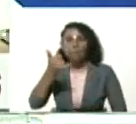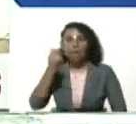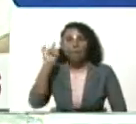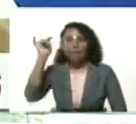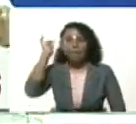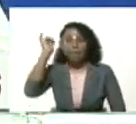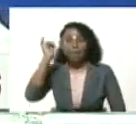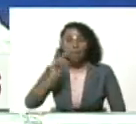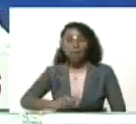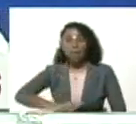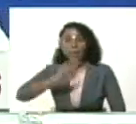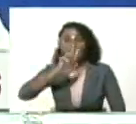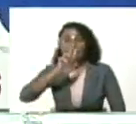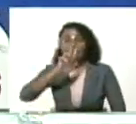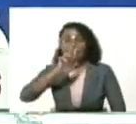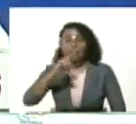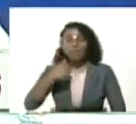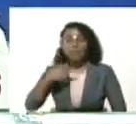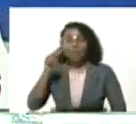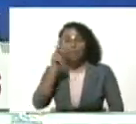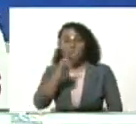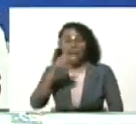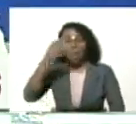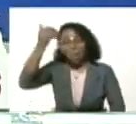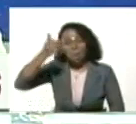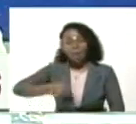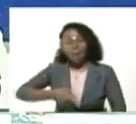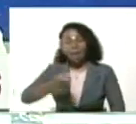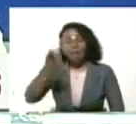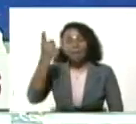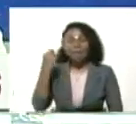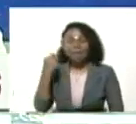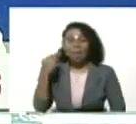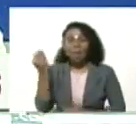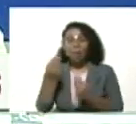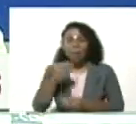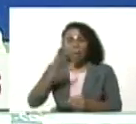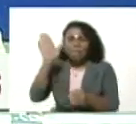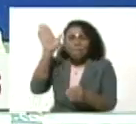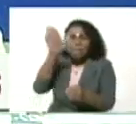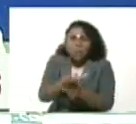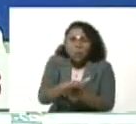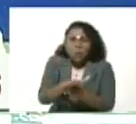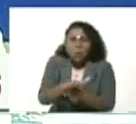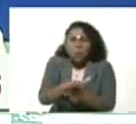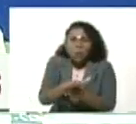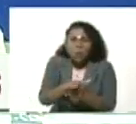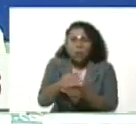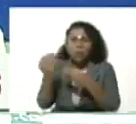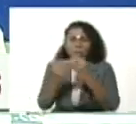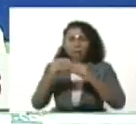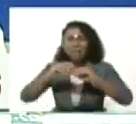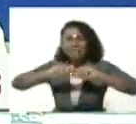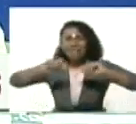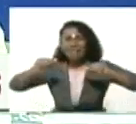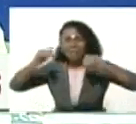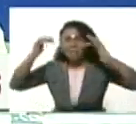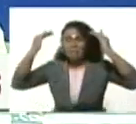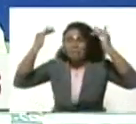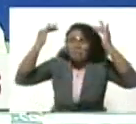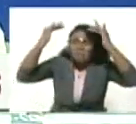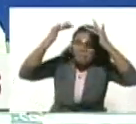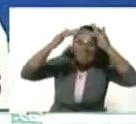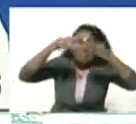fue tremendo. Yo vi las imágenes ayer de cómo se tapió, quedó bajo el lodo, un